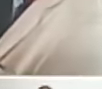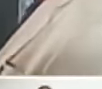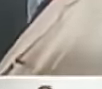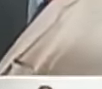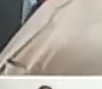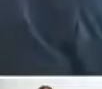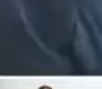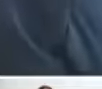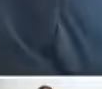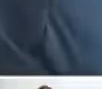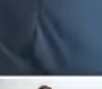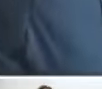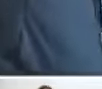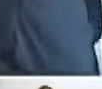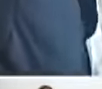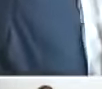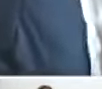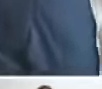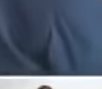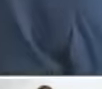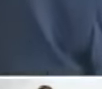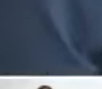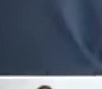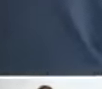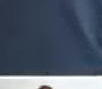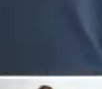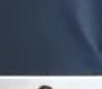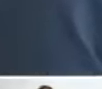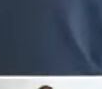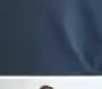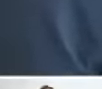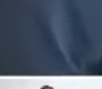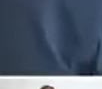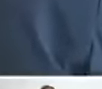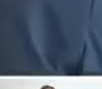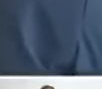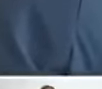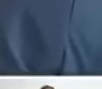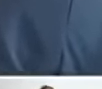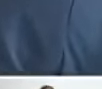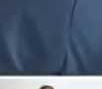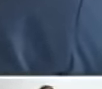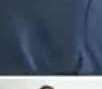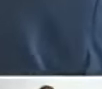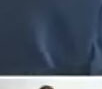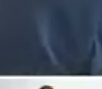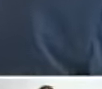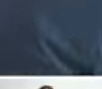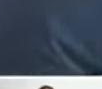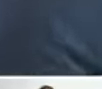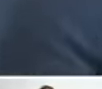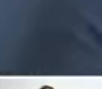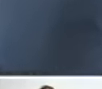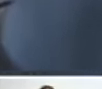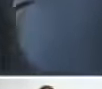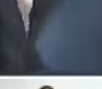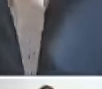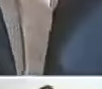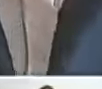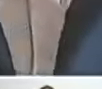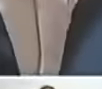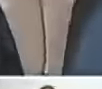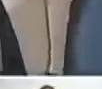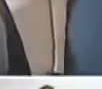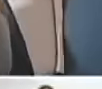promulgada por el presidente constitucional Nicolás Maduro. Hay mucho por hacer, también tomaba la palabra el doctor Jorge